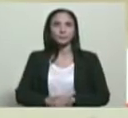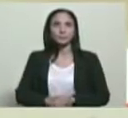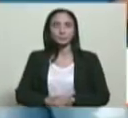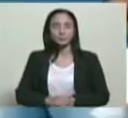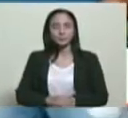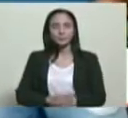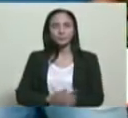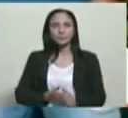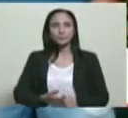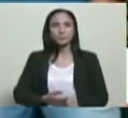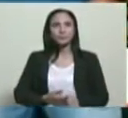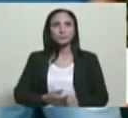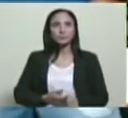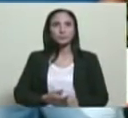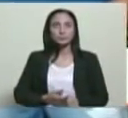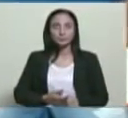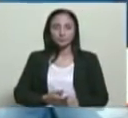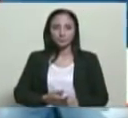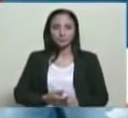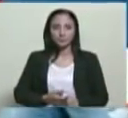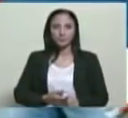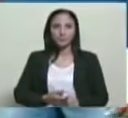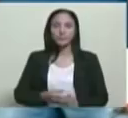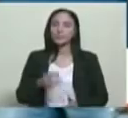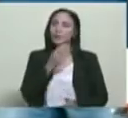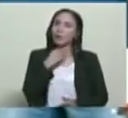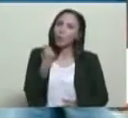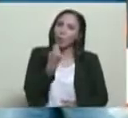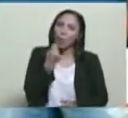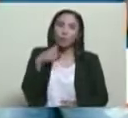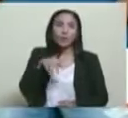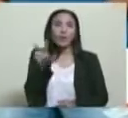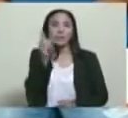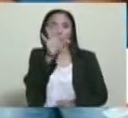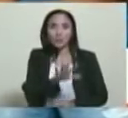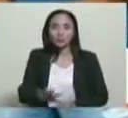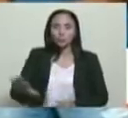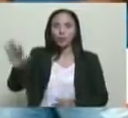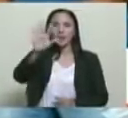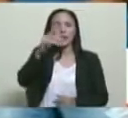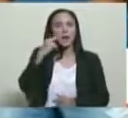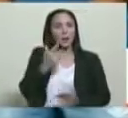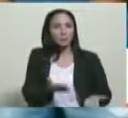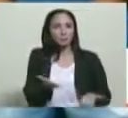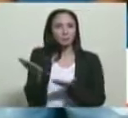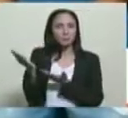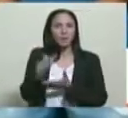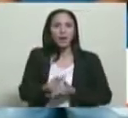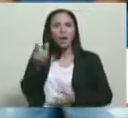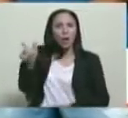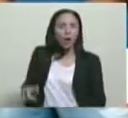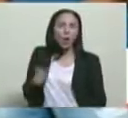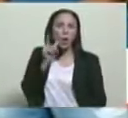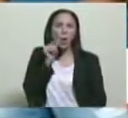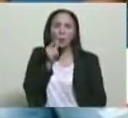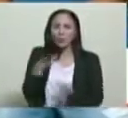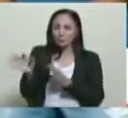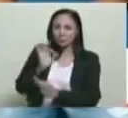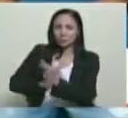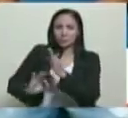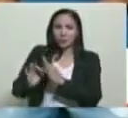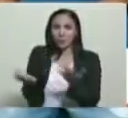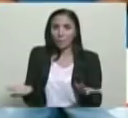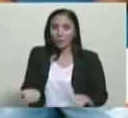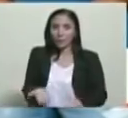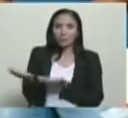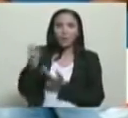presidente, que Venezuela entera, que nuestros jóvenes de la misión Chamba Juvenil y usted conozca de la voz de nuestro compañero Miguel, que está al frente, un